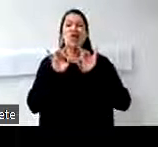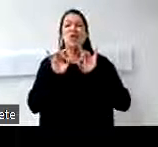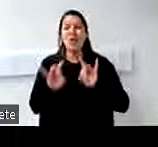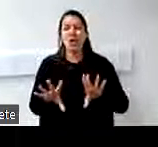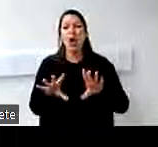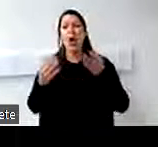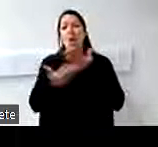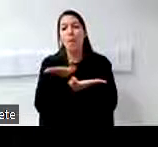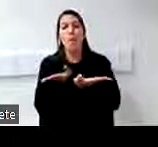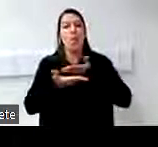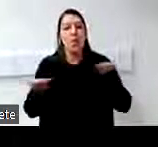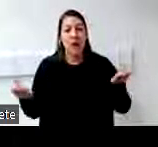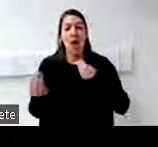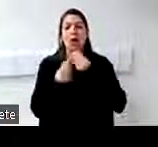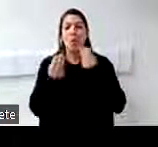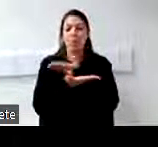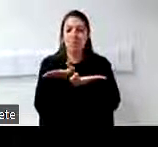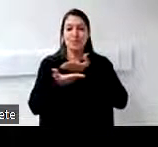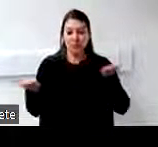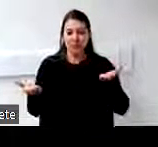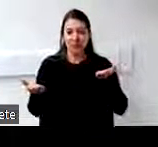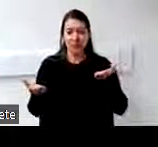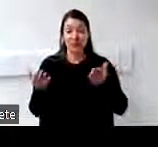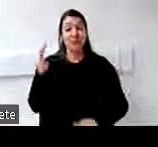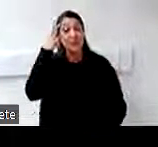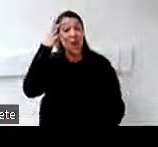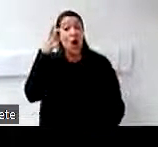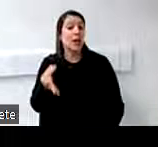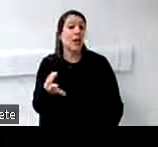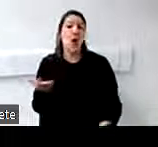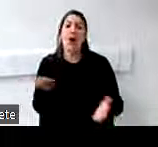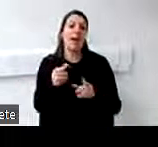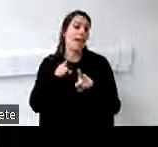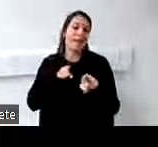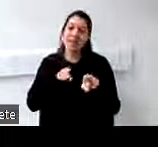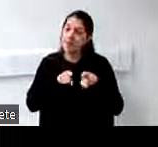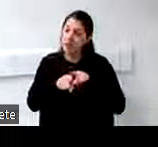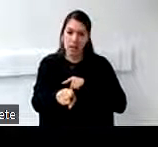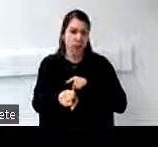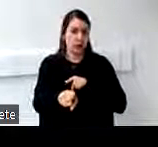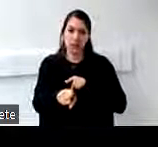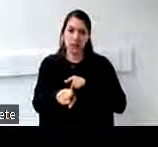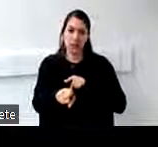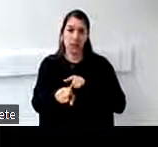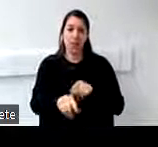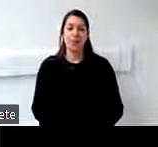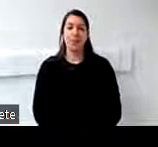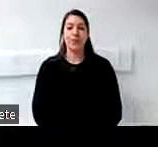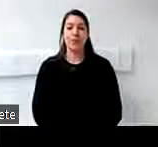simplemente queríamos presentarla. Creo que lo más útil es ir directamente a la fuente.